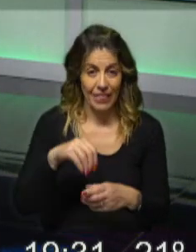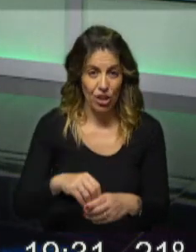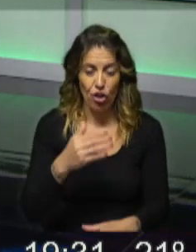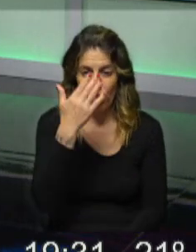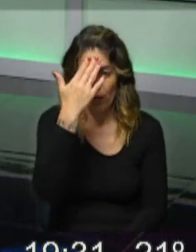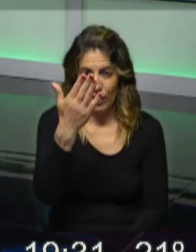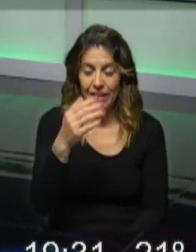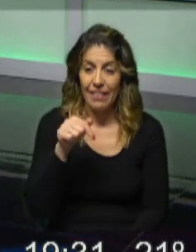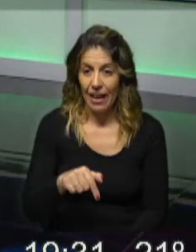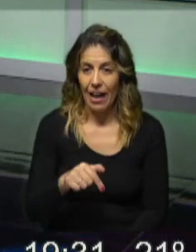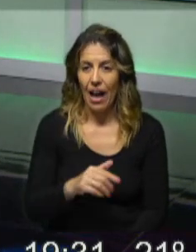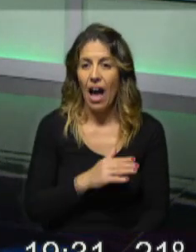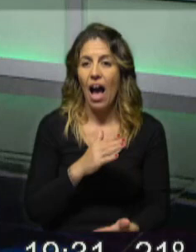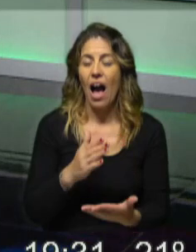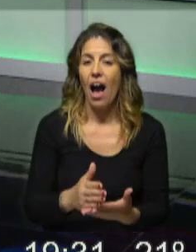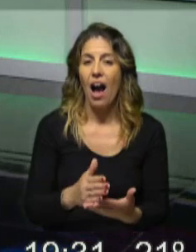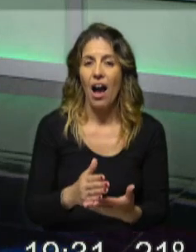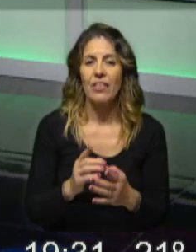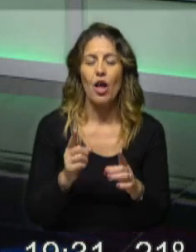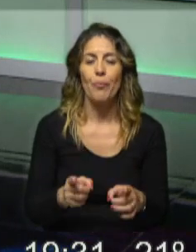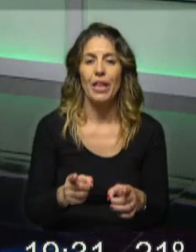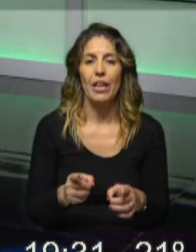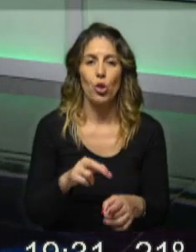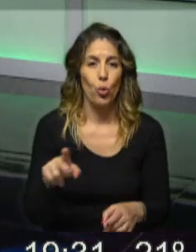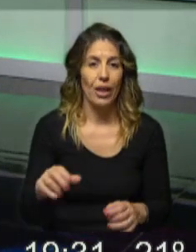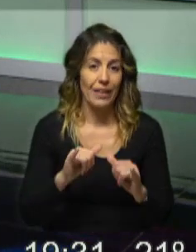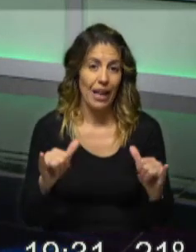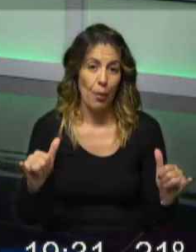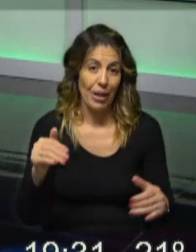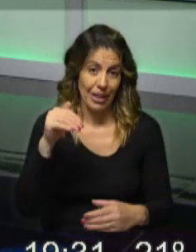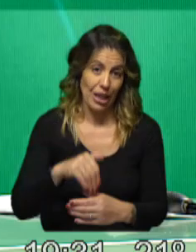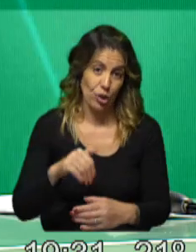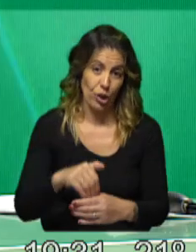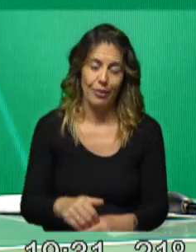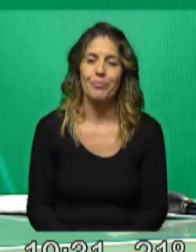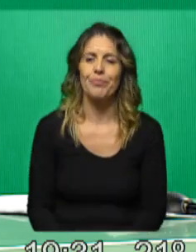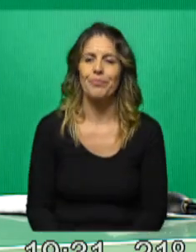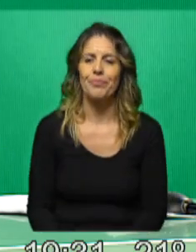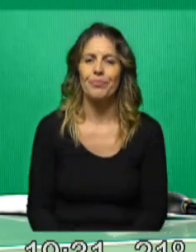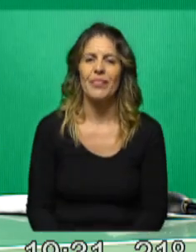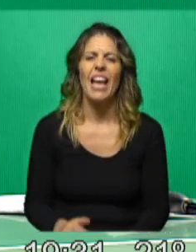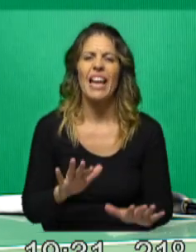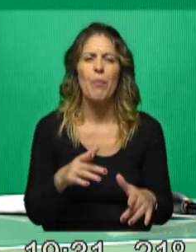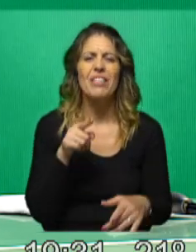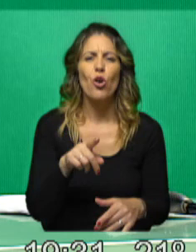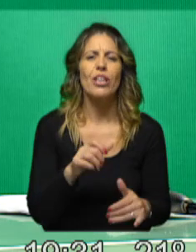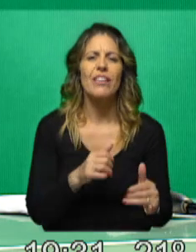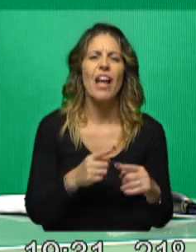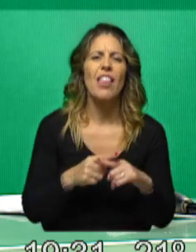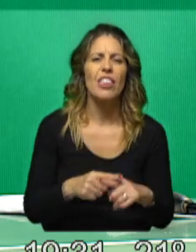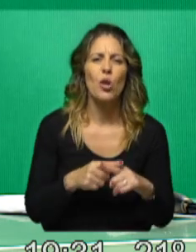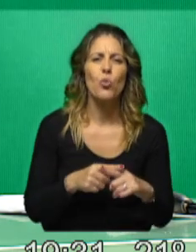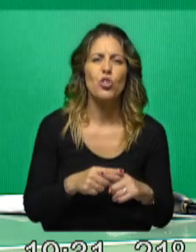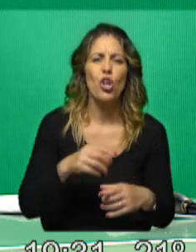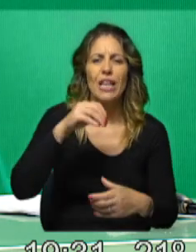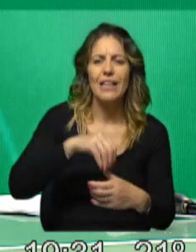amplio de aquí también va a estar durante la campaña electoral y que pasa con esta discusión y lo que genera a la